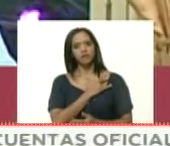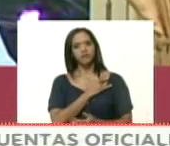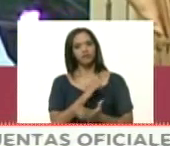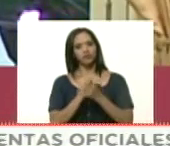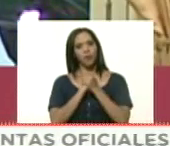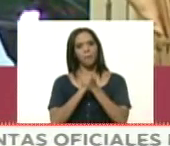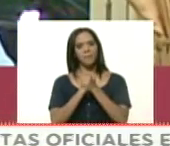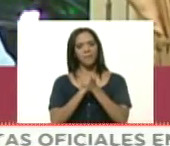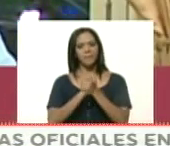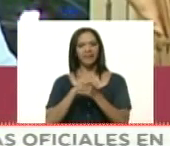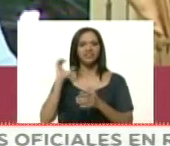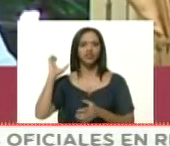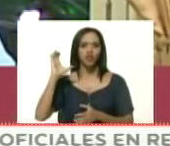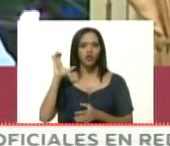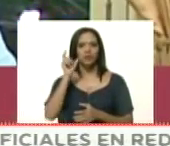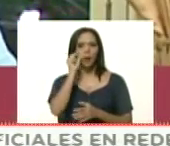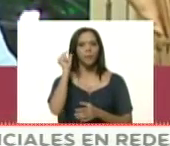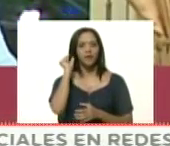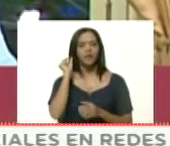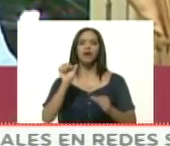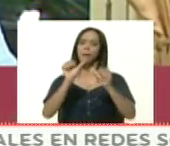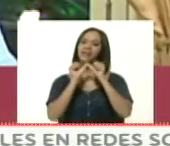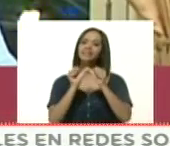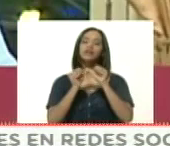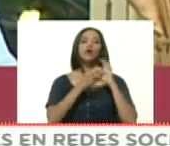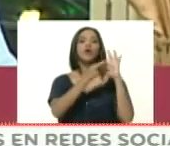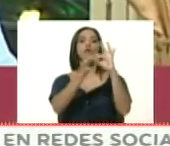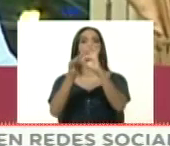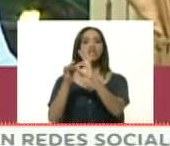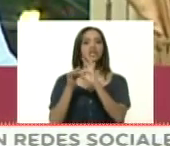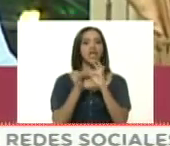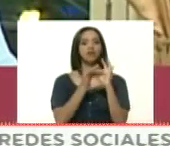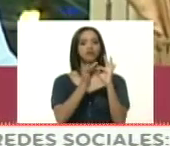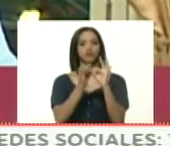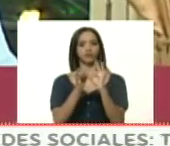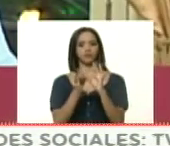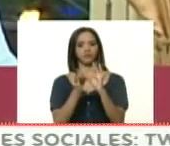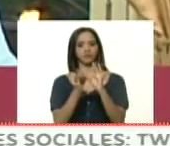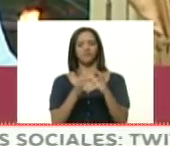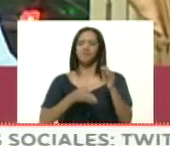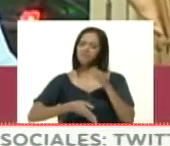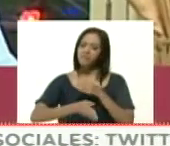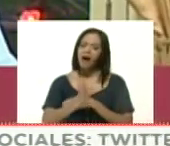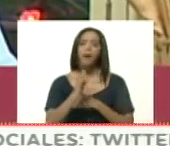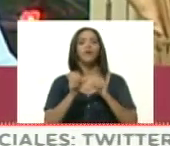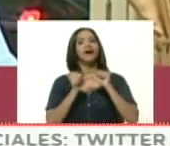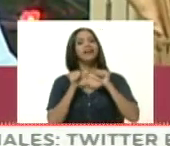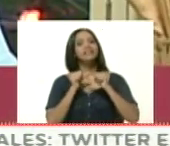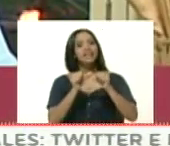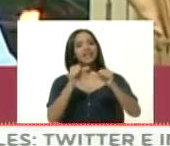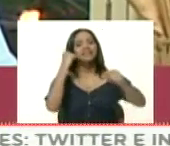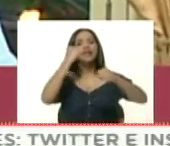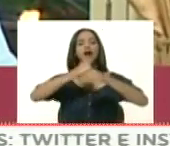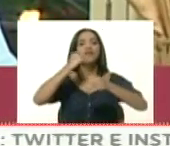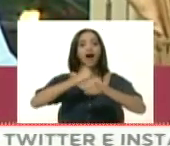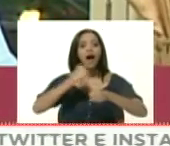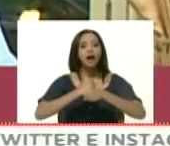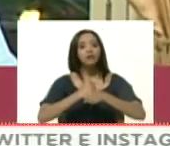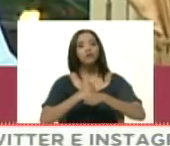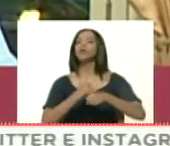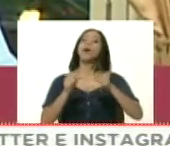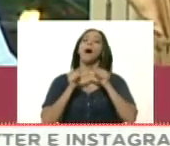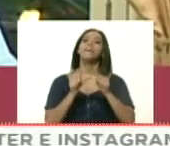queridas compatriotas, vamos a seguir uniéndonos, vamos a seguir trabajando, vamos a